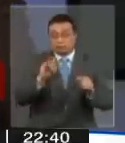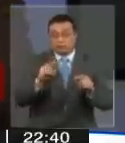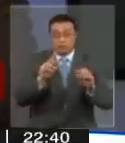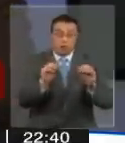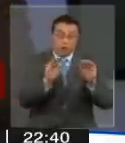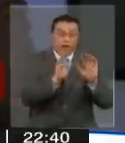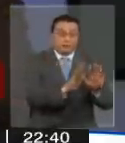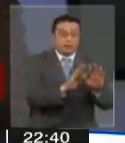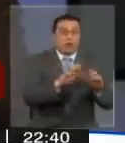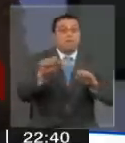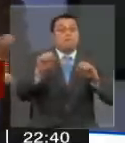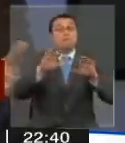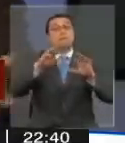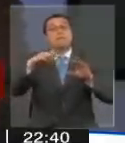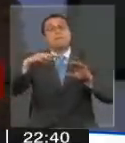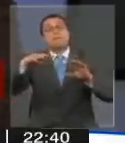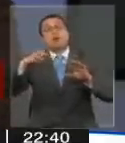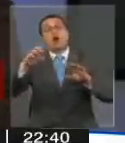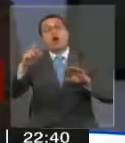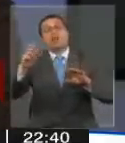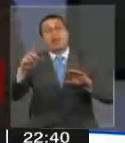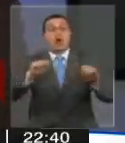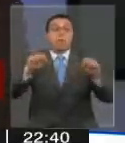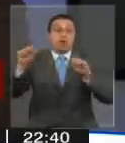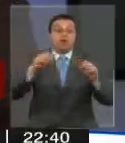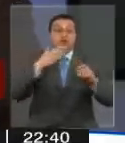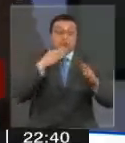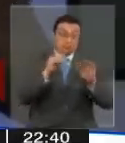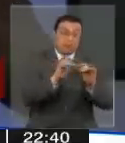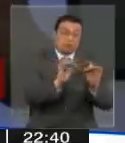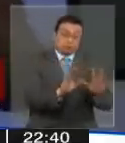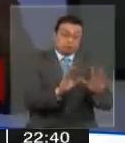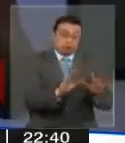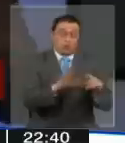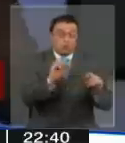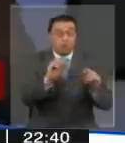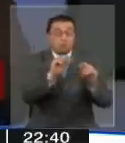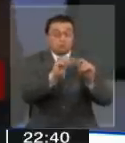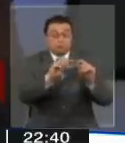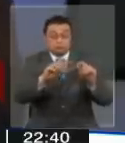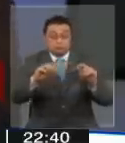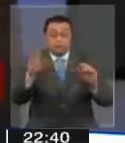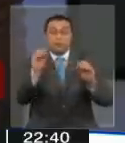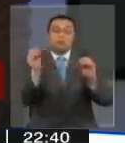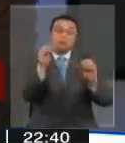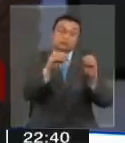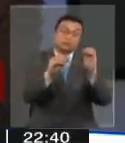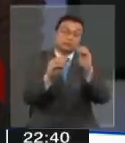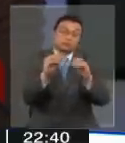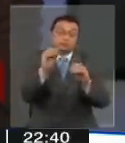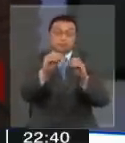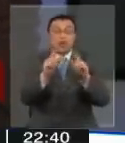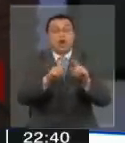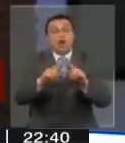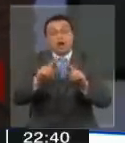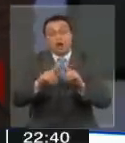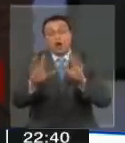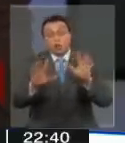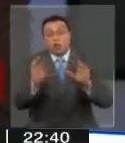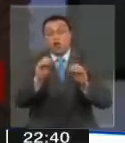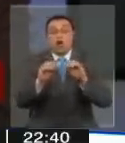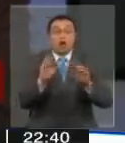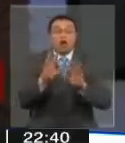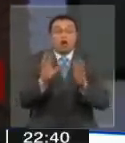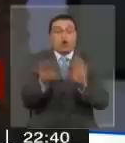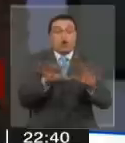conservar relativamente el modelo político porque esa era parte del pacto. Había que ir dibujando un conjunto de razones y entre medios simplemente establecían algunos